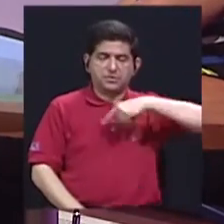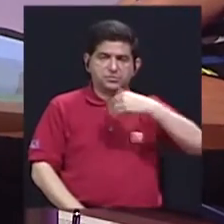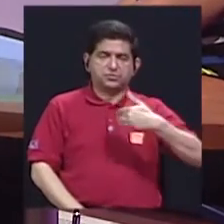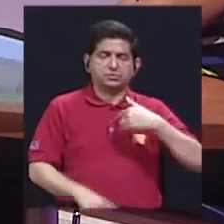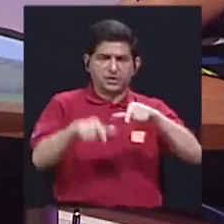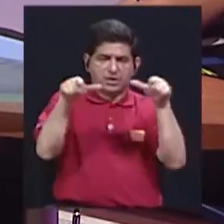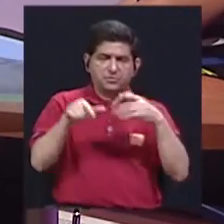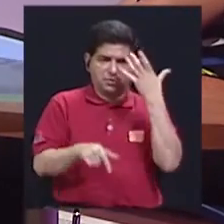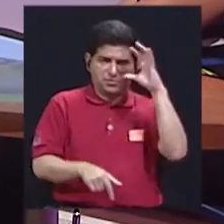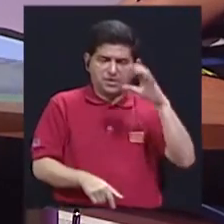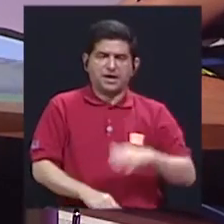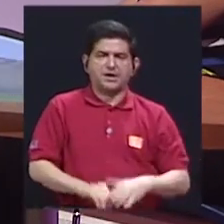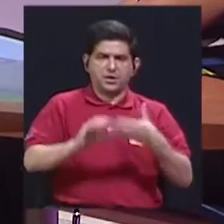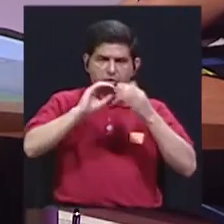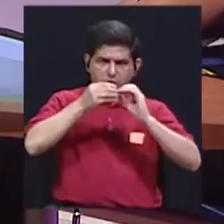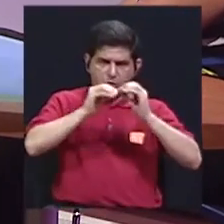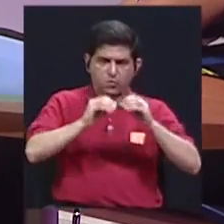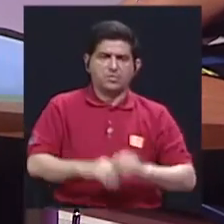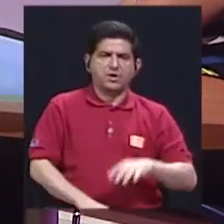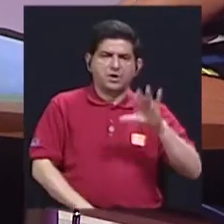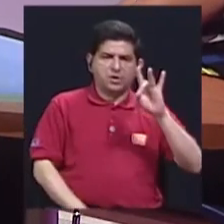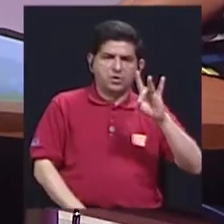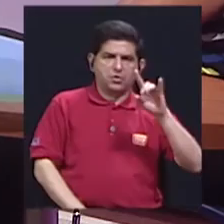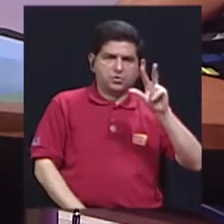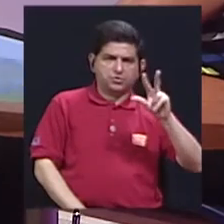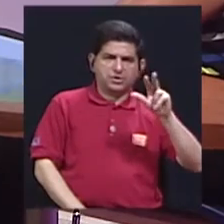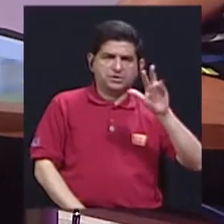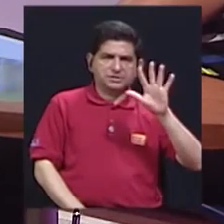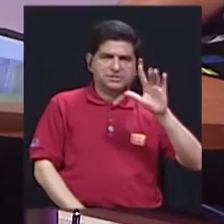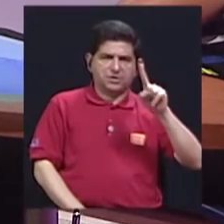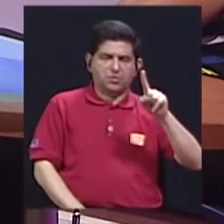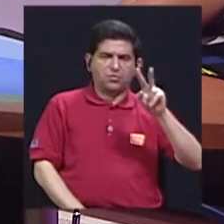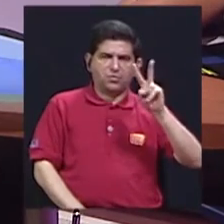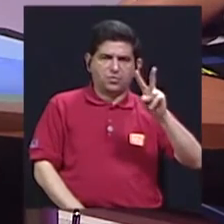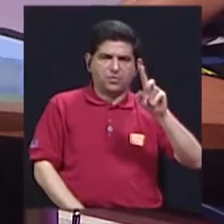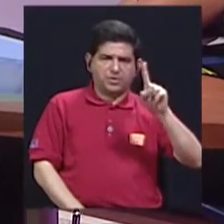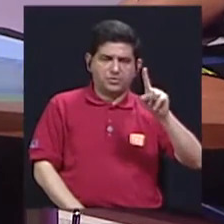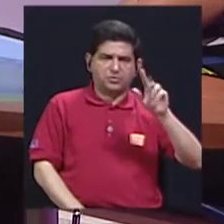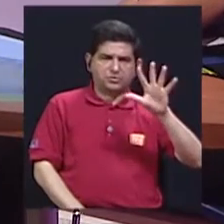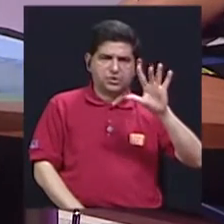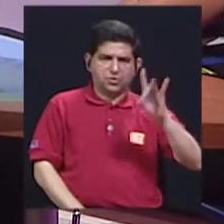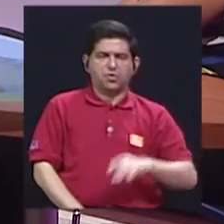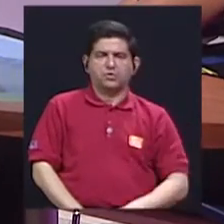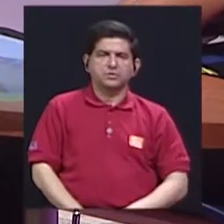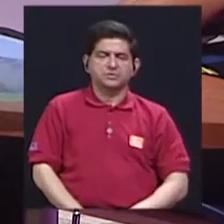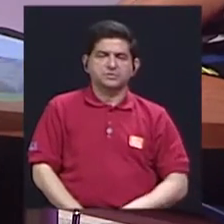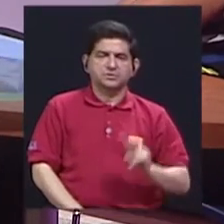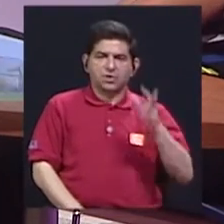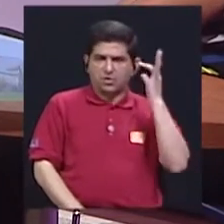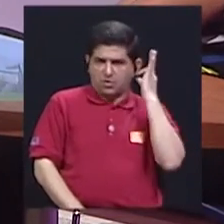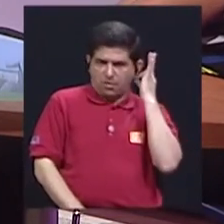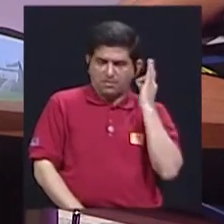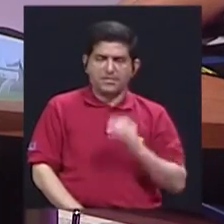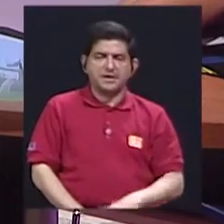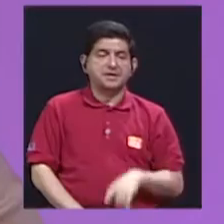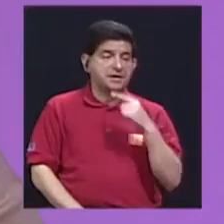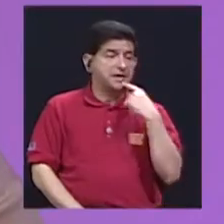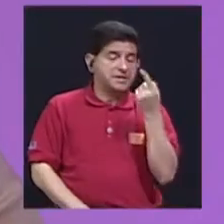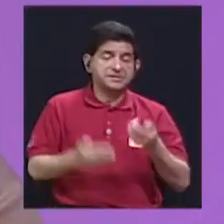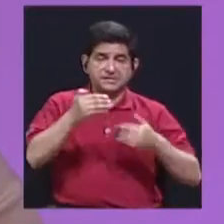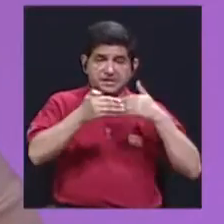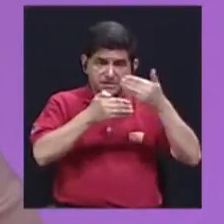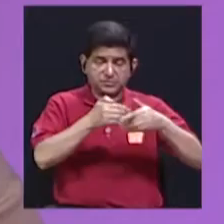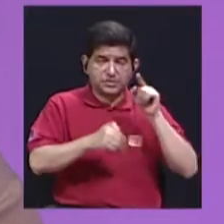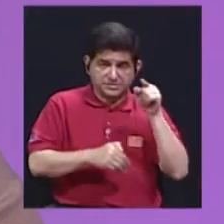nuestro número de teléfono es 83 51 21 58 ahora mi compañera va a dar el suyo